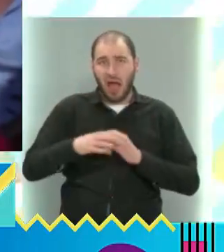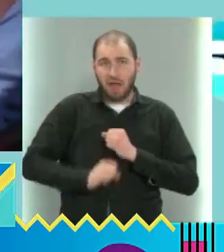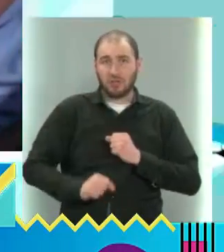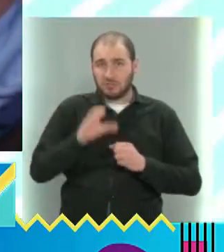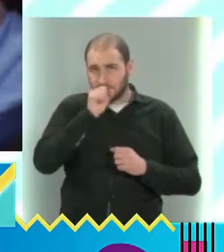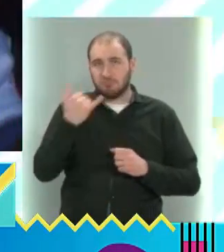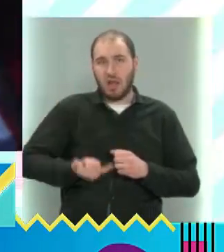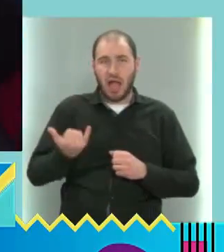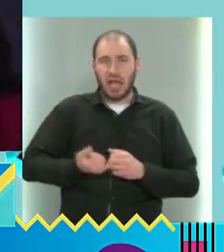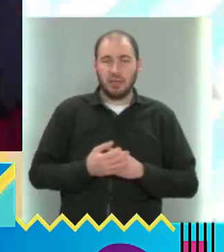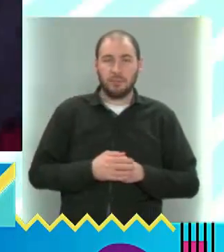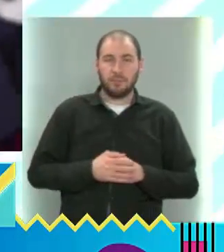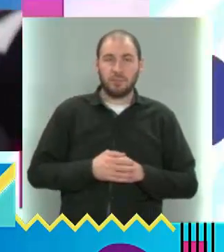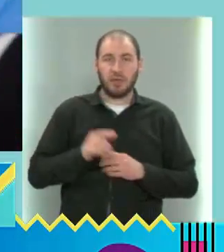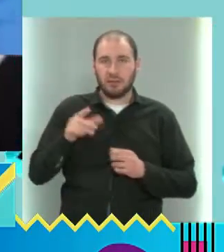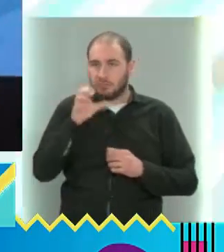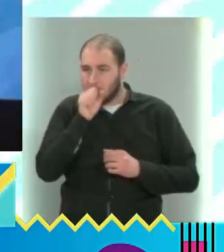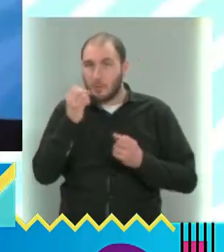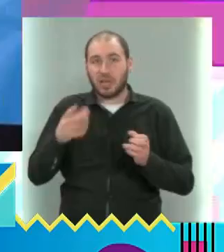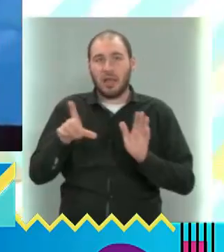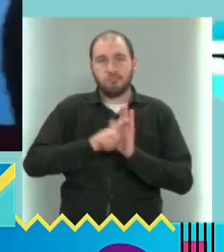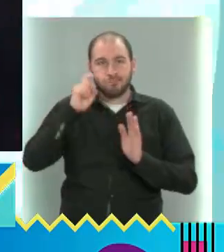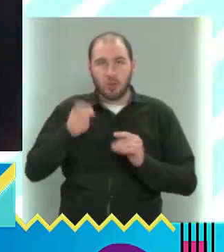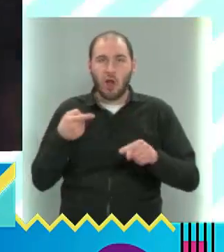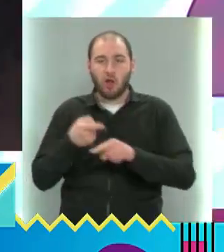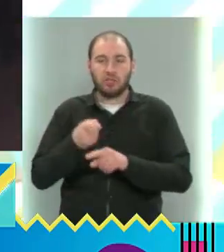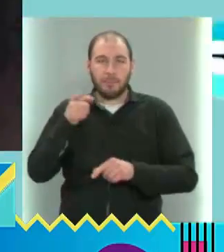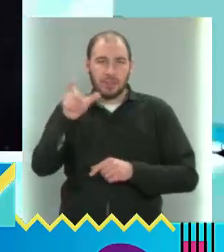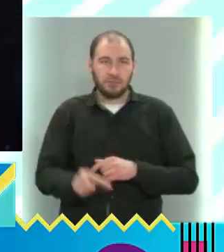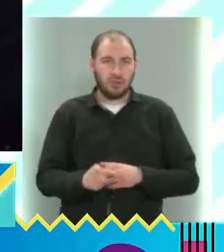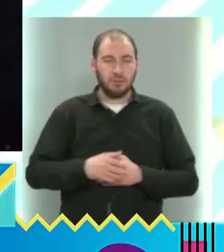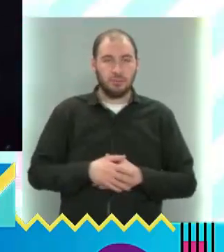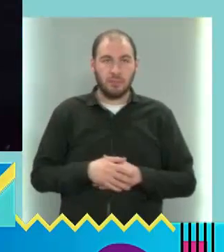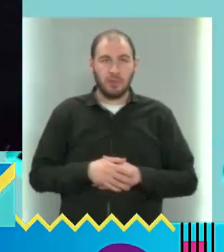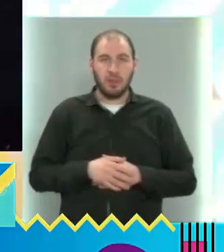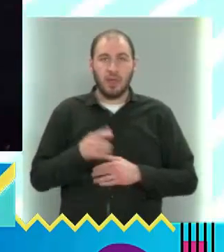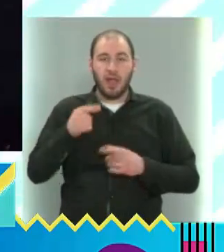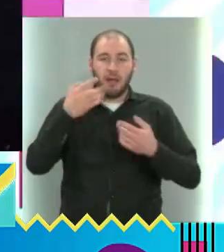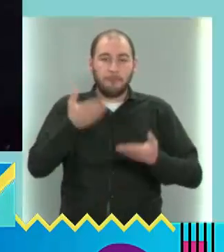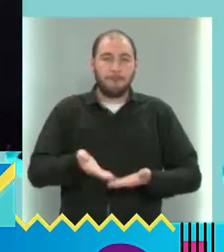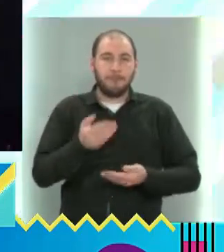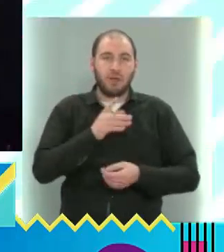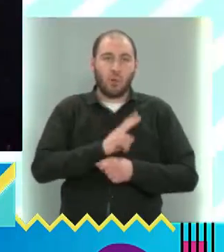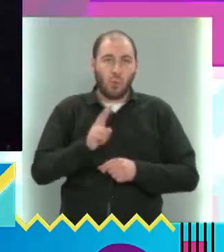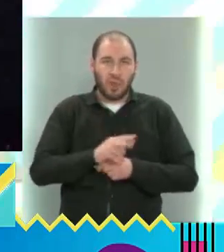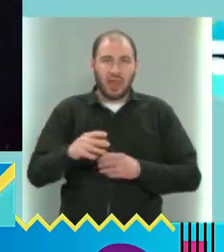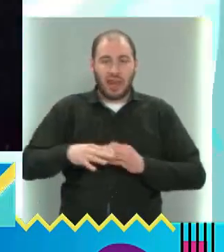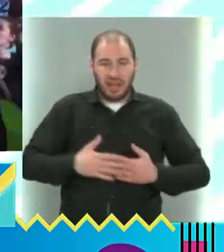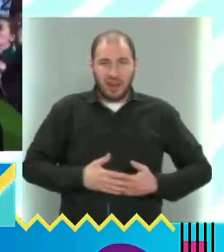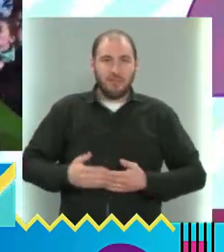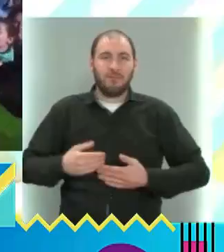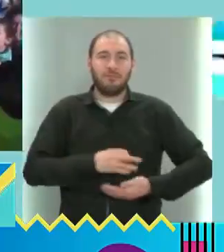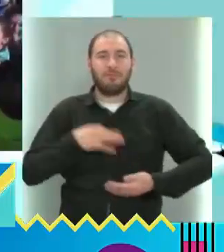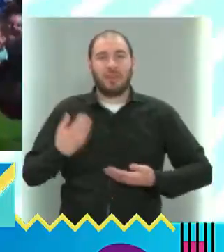abortos clandestinos, ya si es clandestino porque es un delito contra las personas, es decir, es un bien jurídico protegido la vida del niño por nacer, por